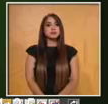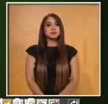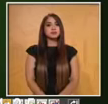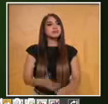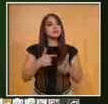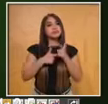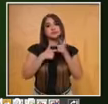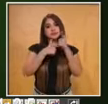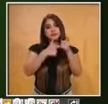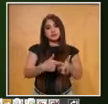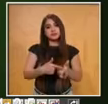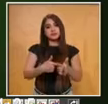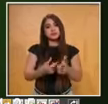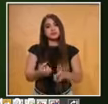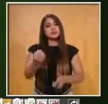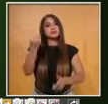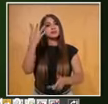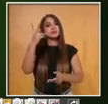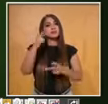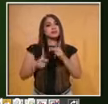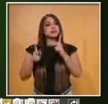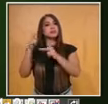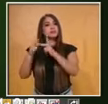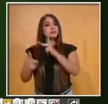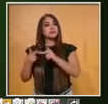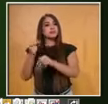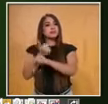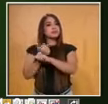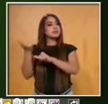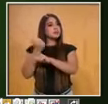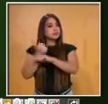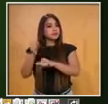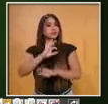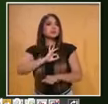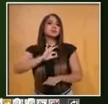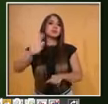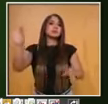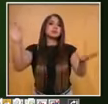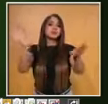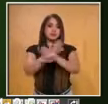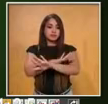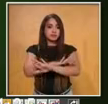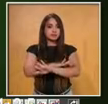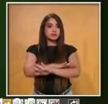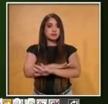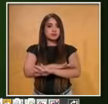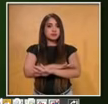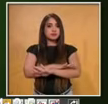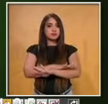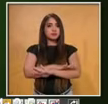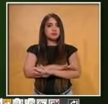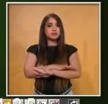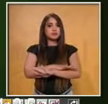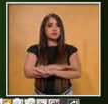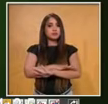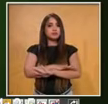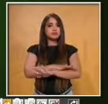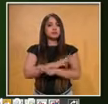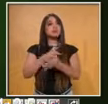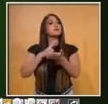Continuamos. ¿Cuántas partes amarillas puedo cambiar para una parte